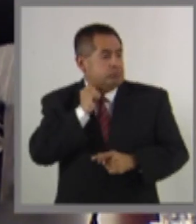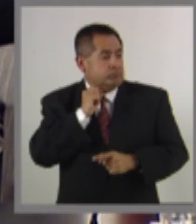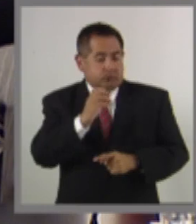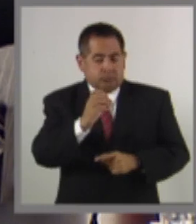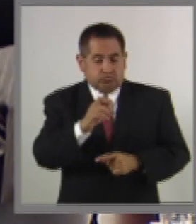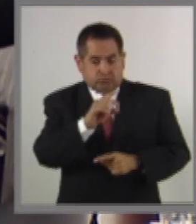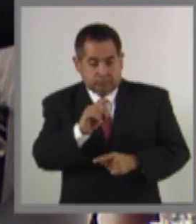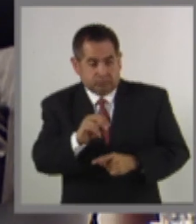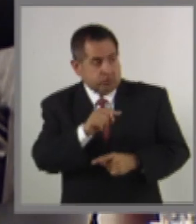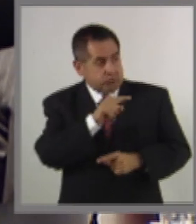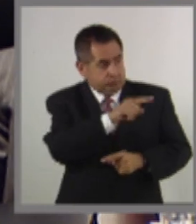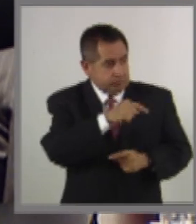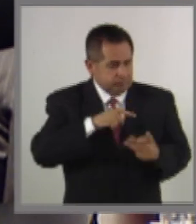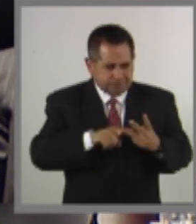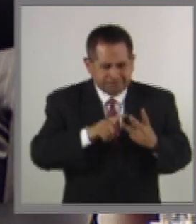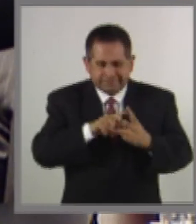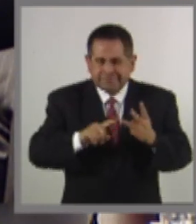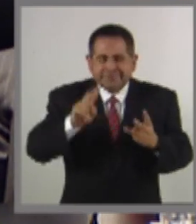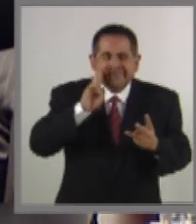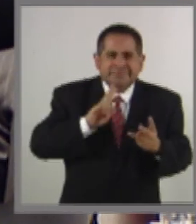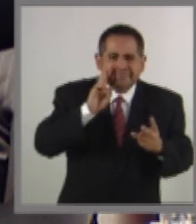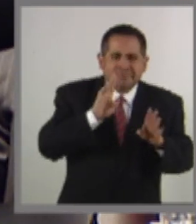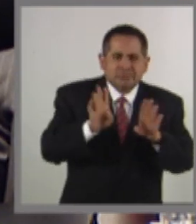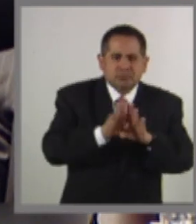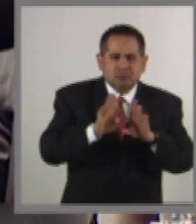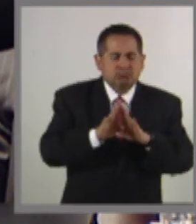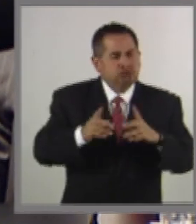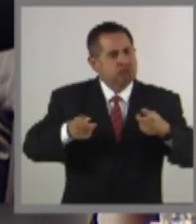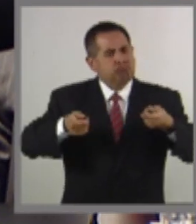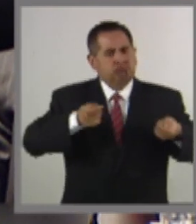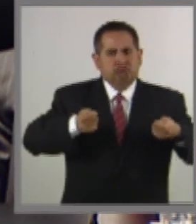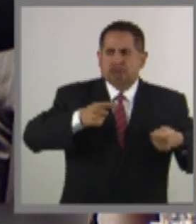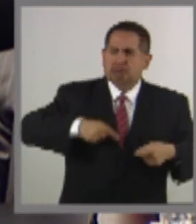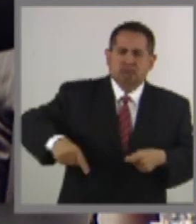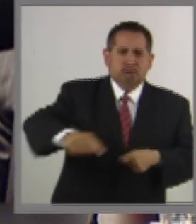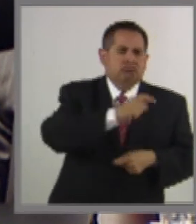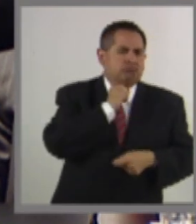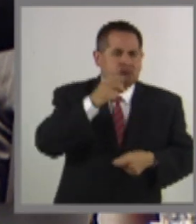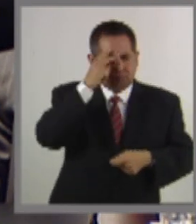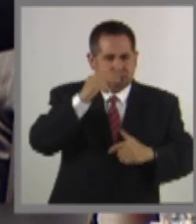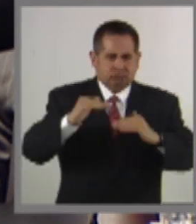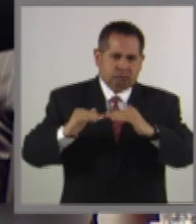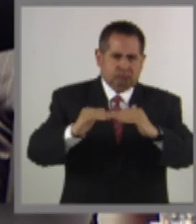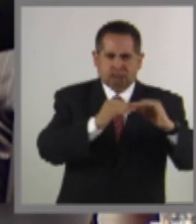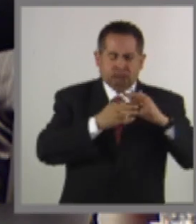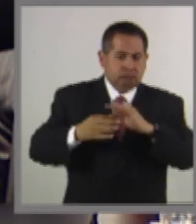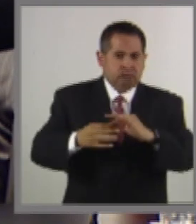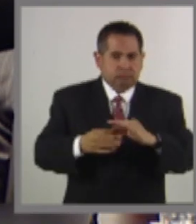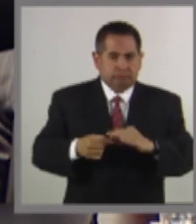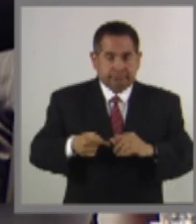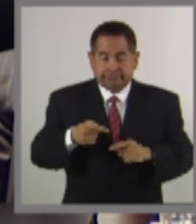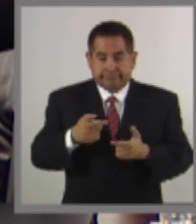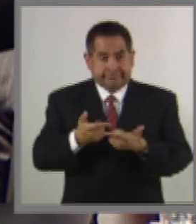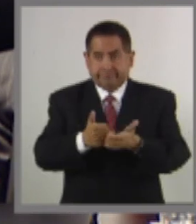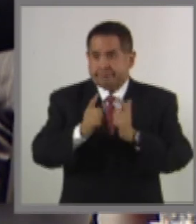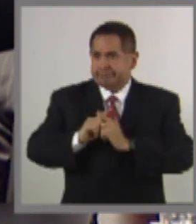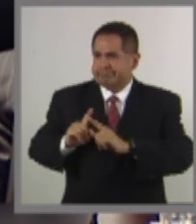tú y yo, buscar la forma de la gobernanza en el Senado de la República. Este es el cuerpo